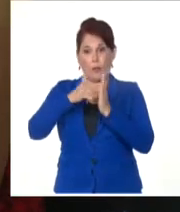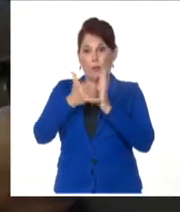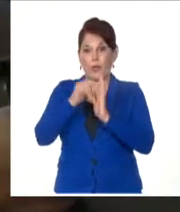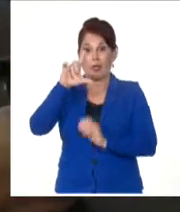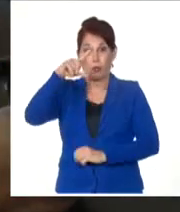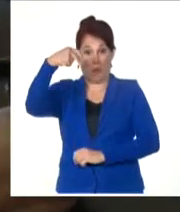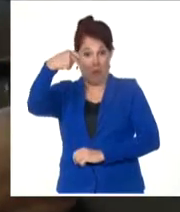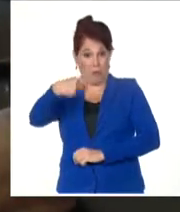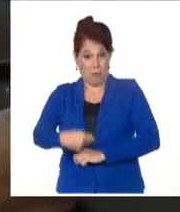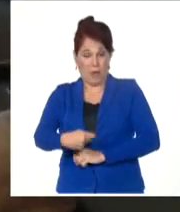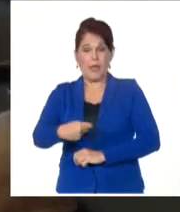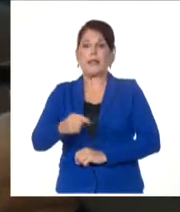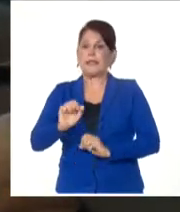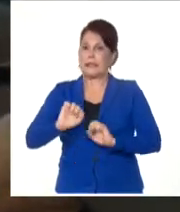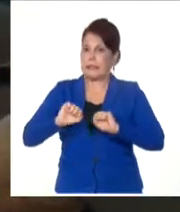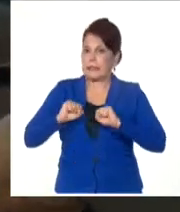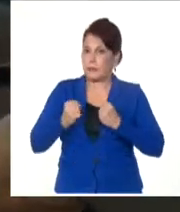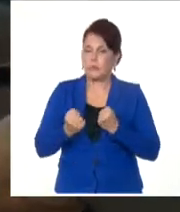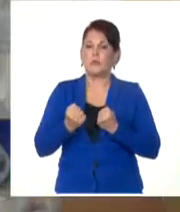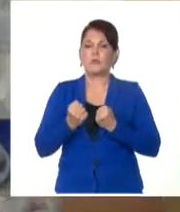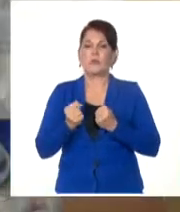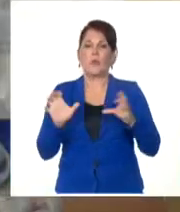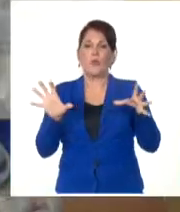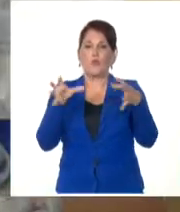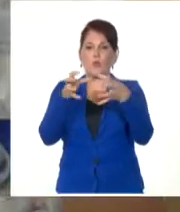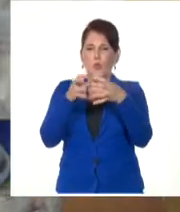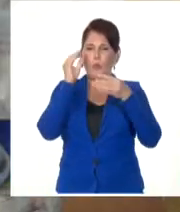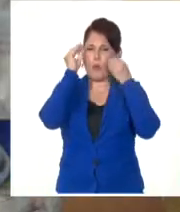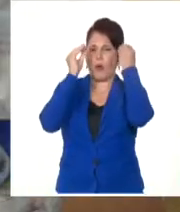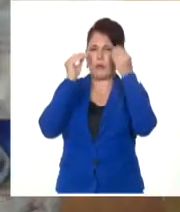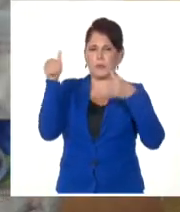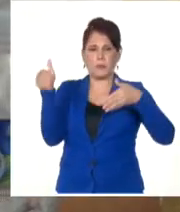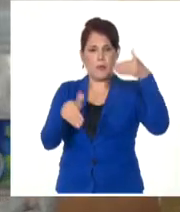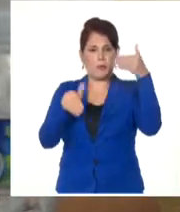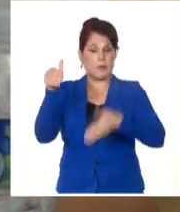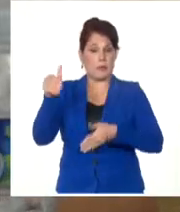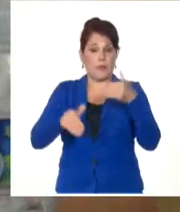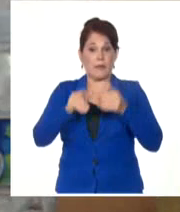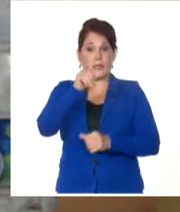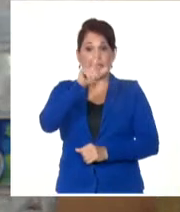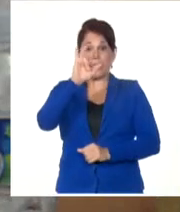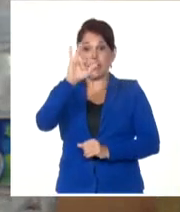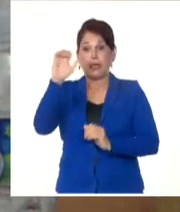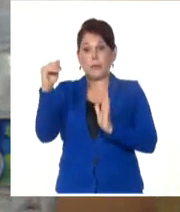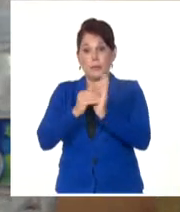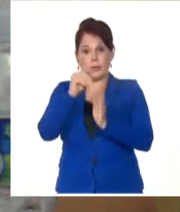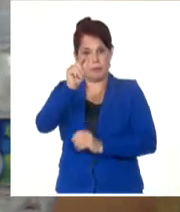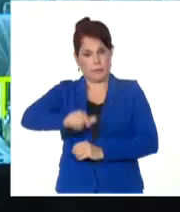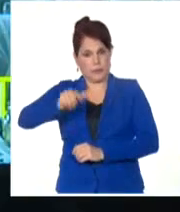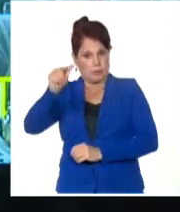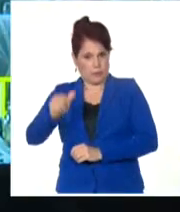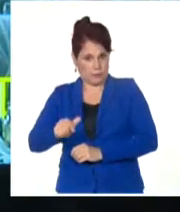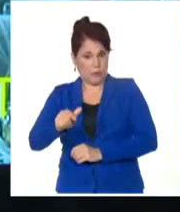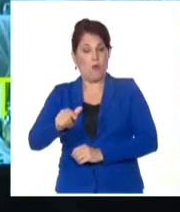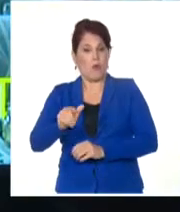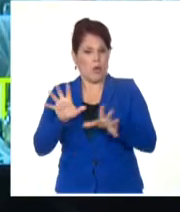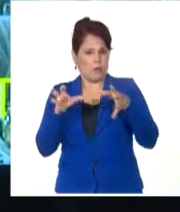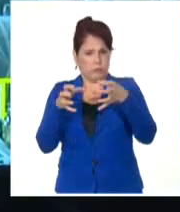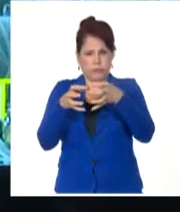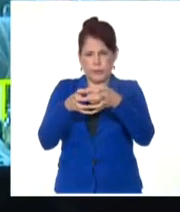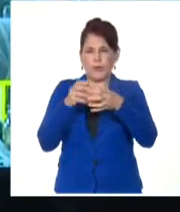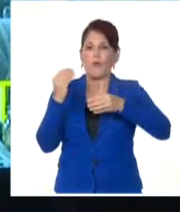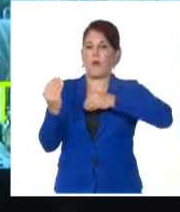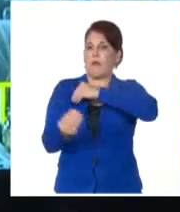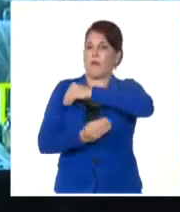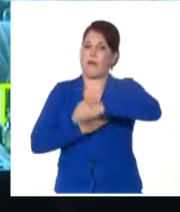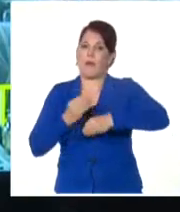es fruto de una rigurosa construcción colectiva donde han participado más de 7.000 personas y su articulado original fue